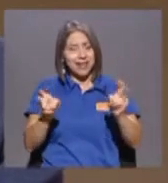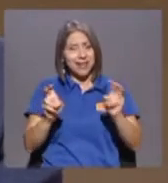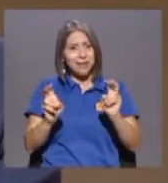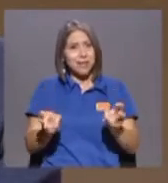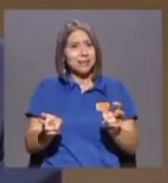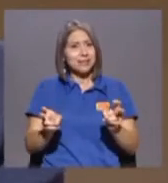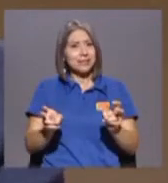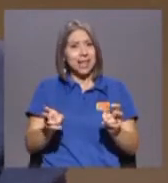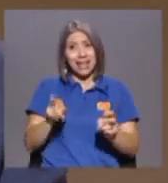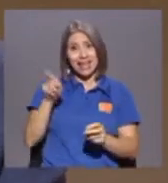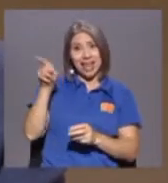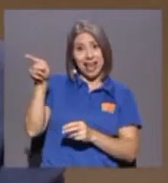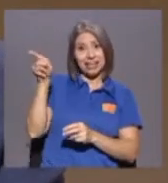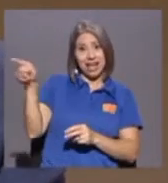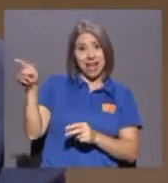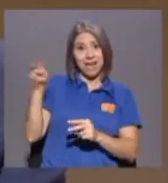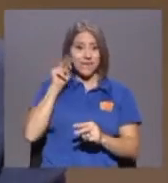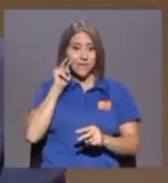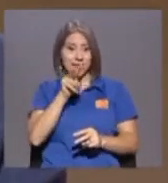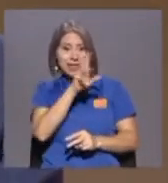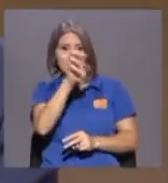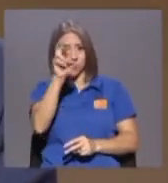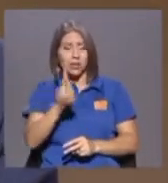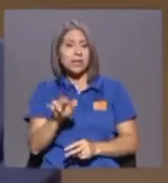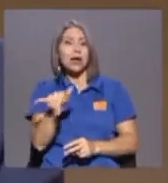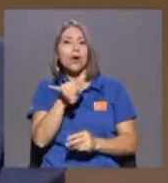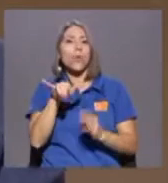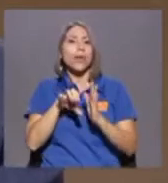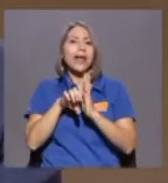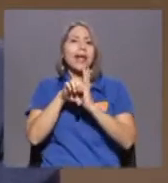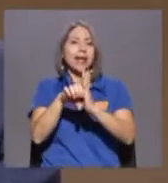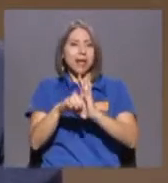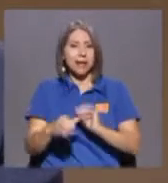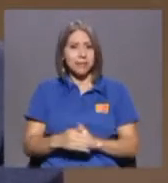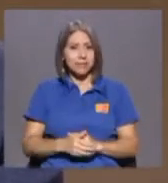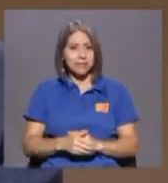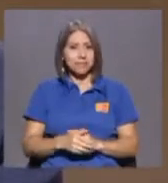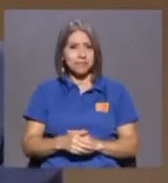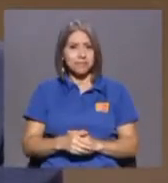como ejemplo, pero también ciertas cosas que